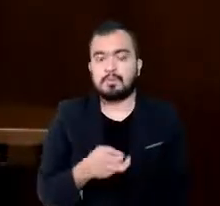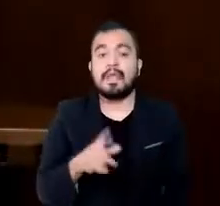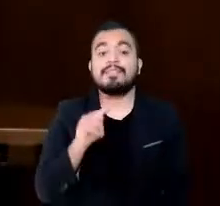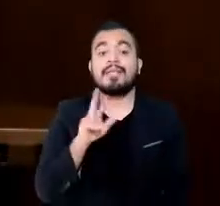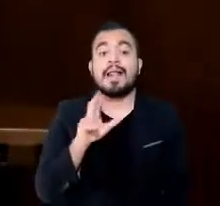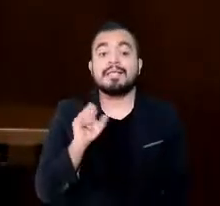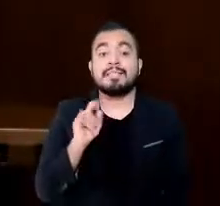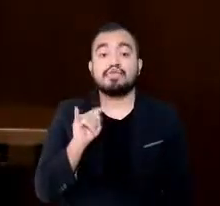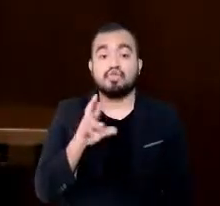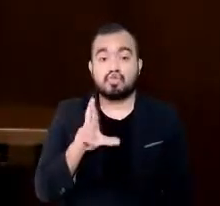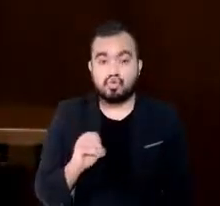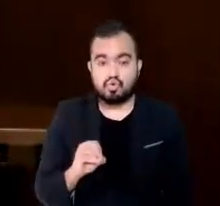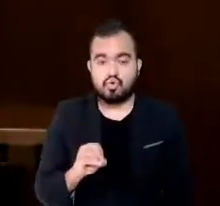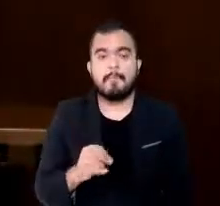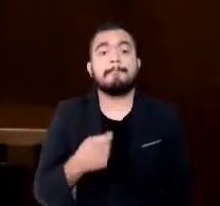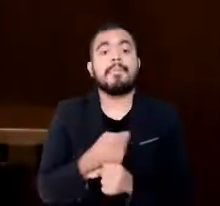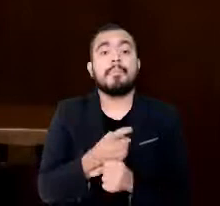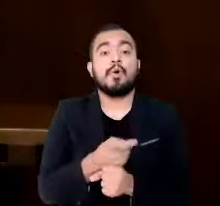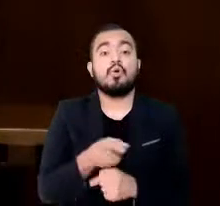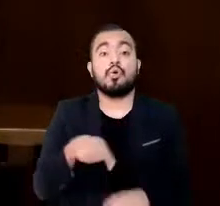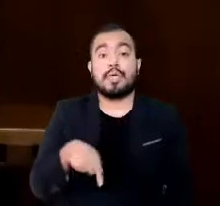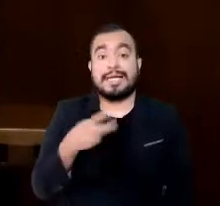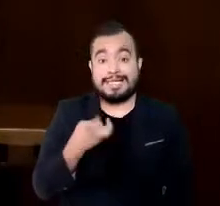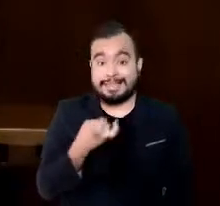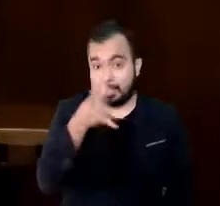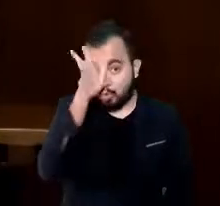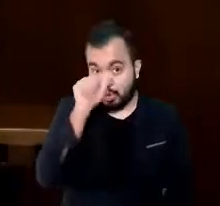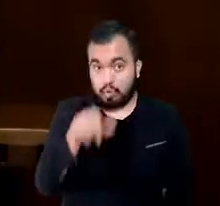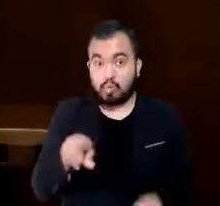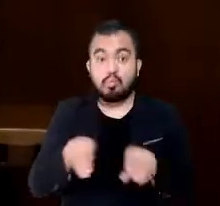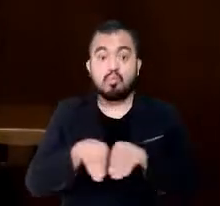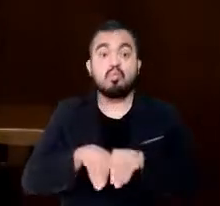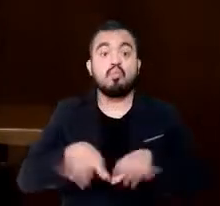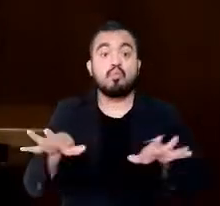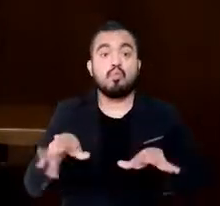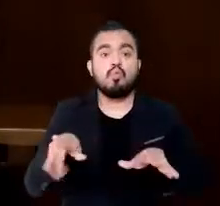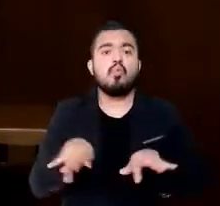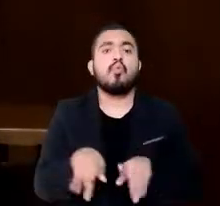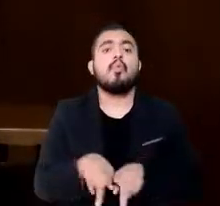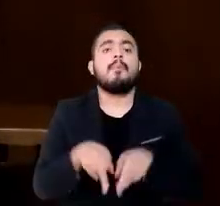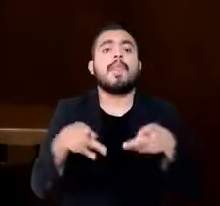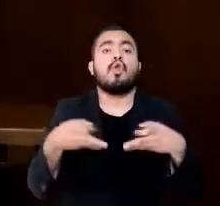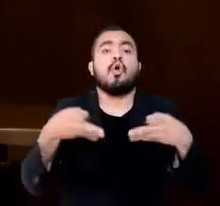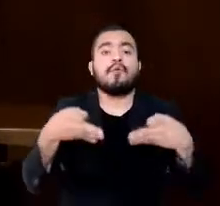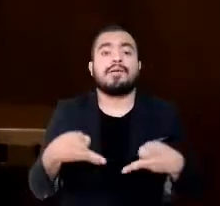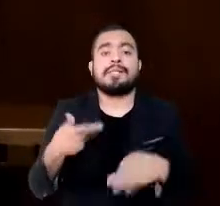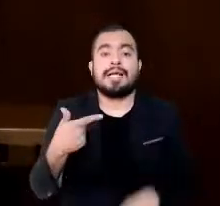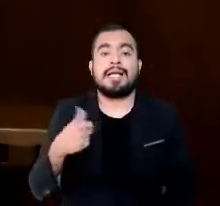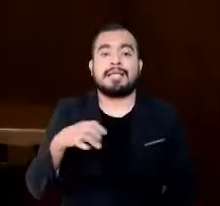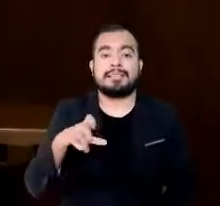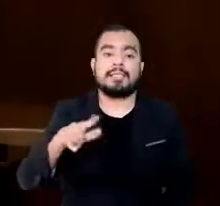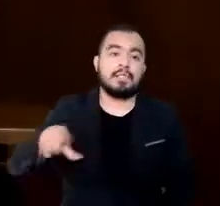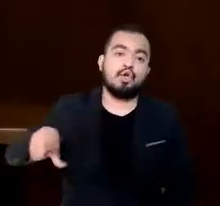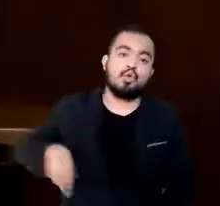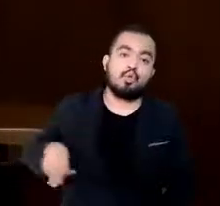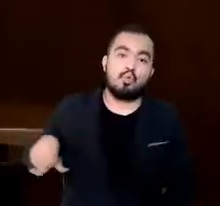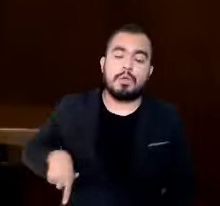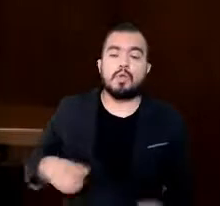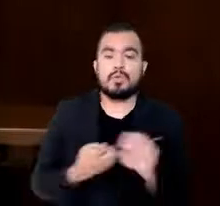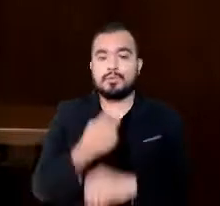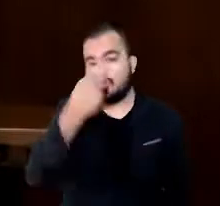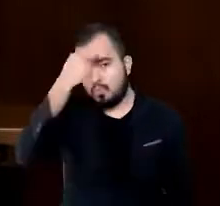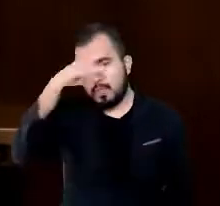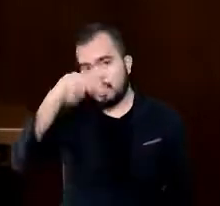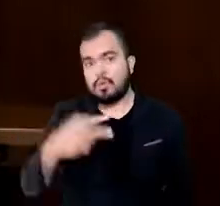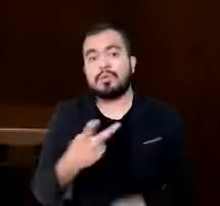Transitorios. Primero, publíquese el presente acuerdo en el periódico oficial de la Gaceta de Gobierno del Estado de México.